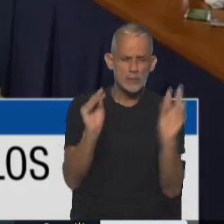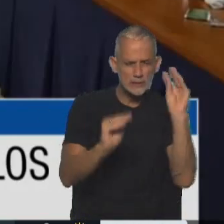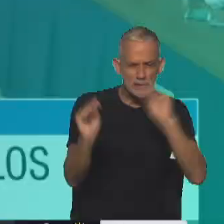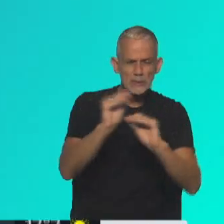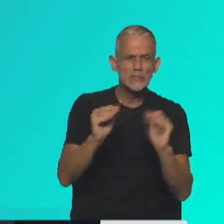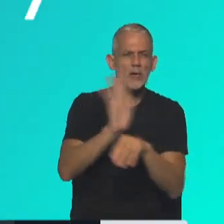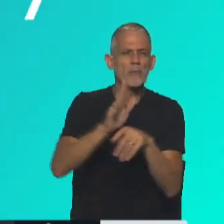un rompecabezas